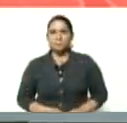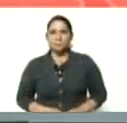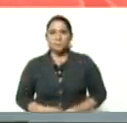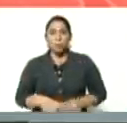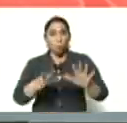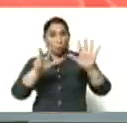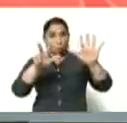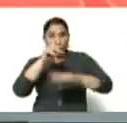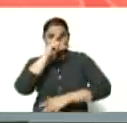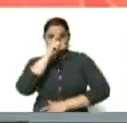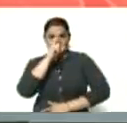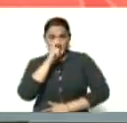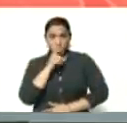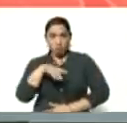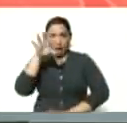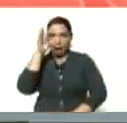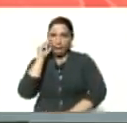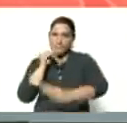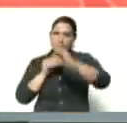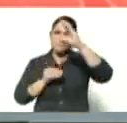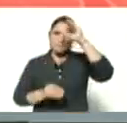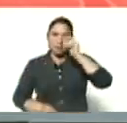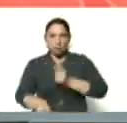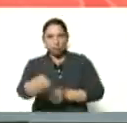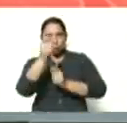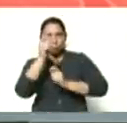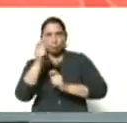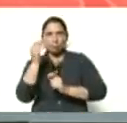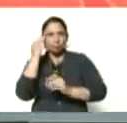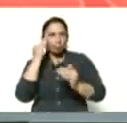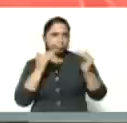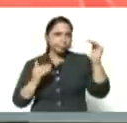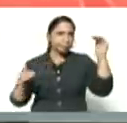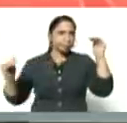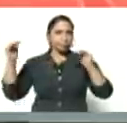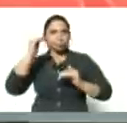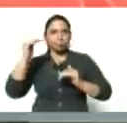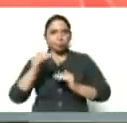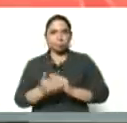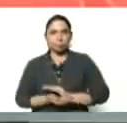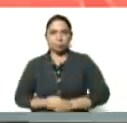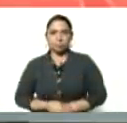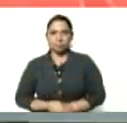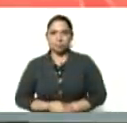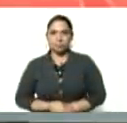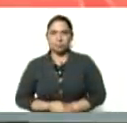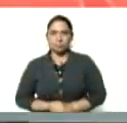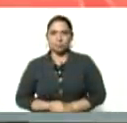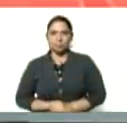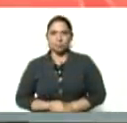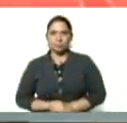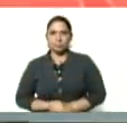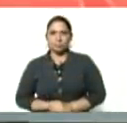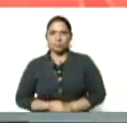8 años de aprendizaje, de maduración, sin lugar a dudas.